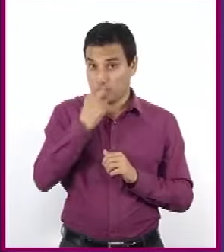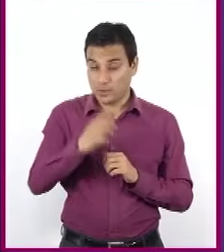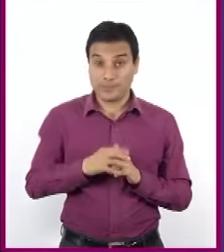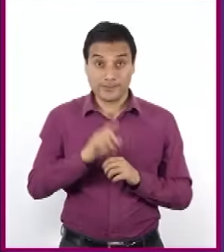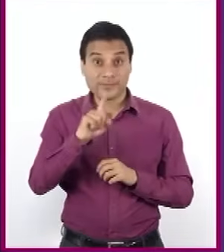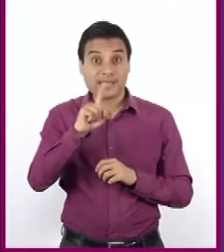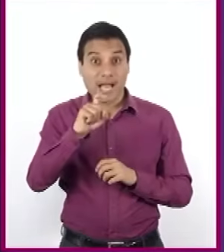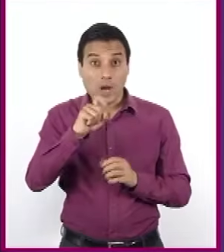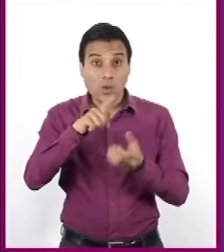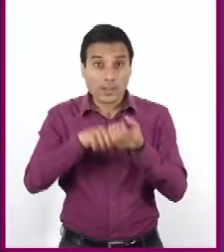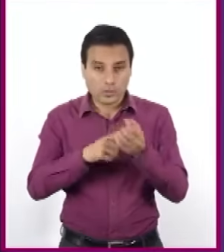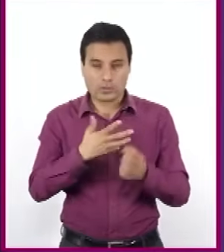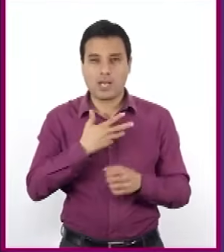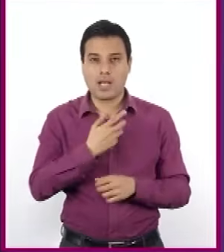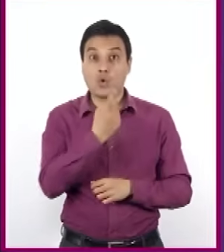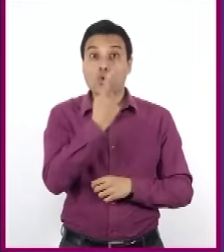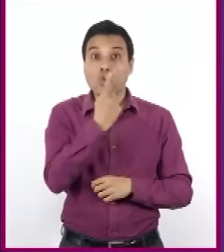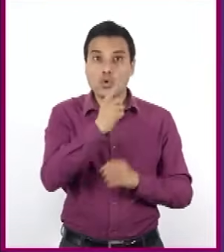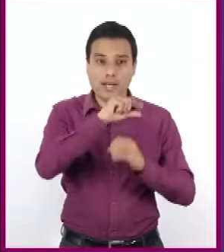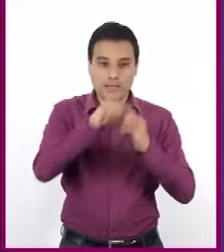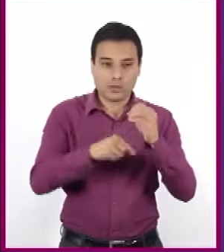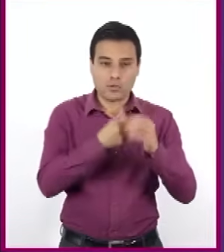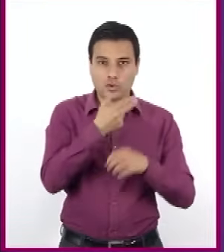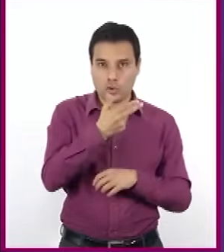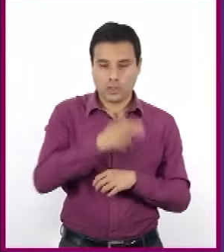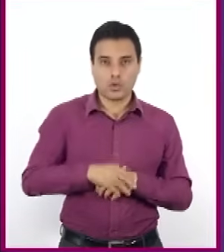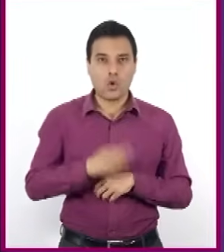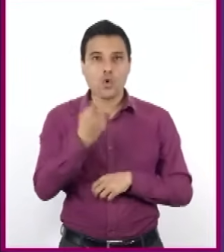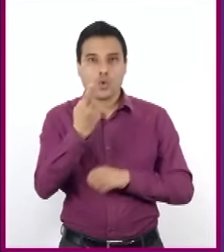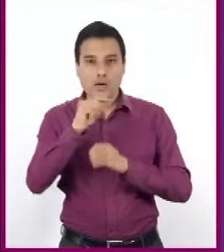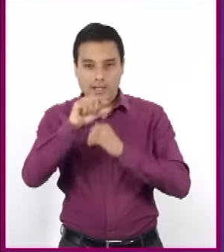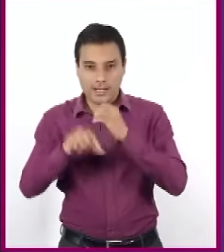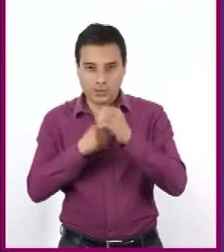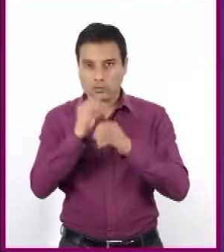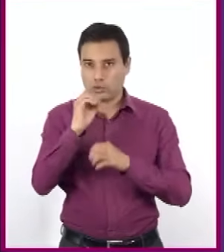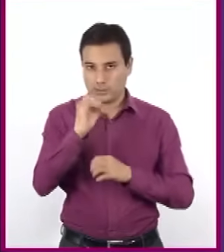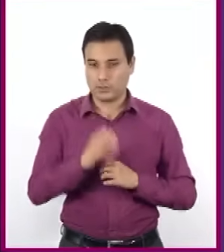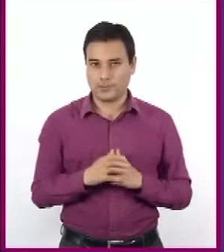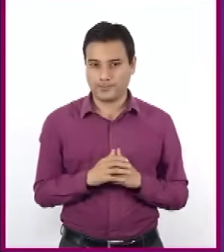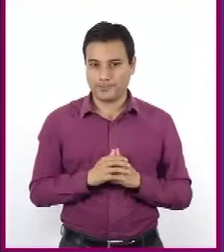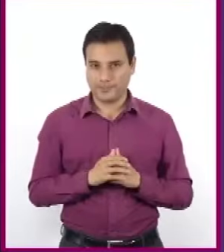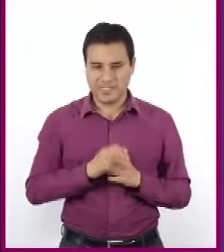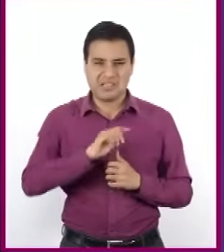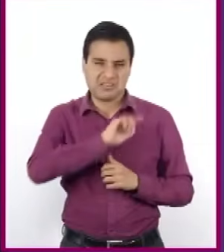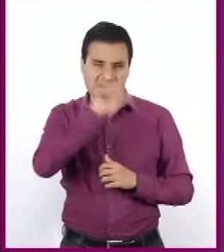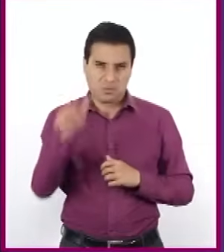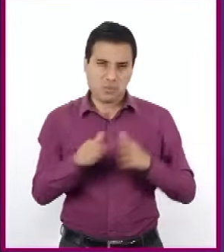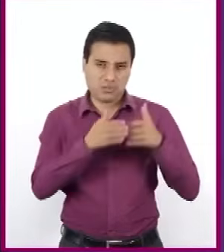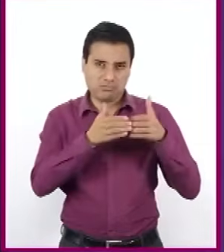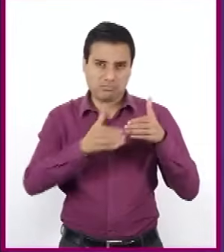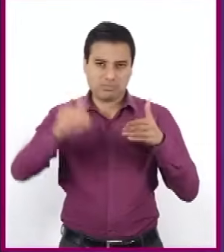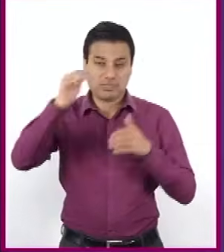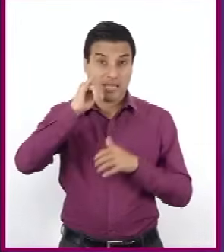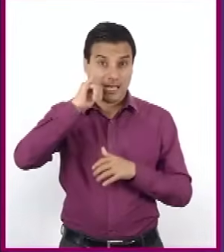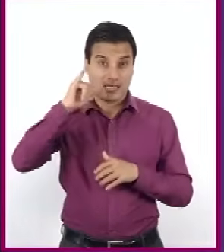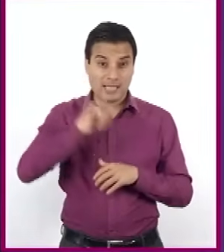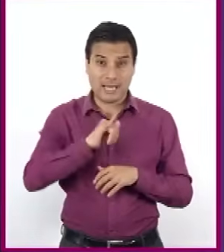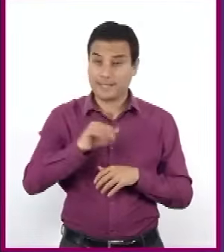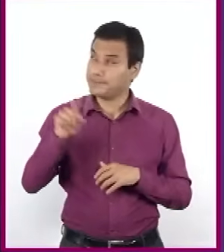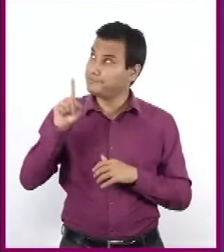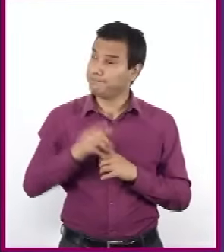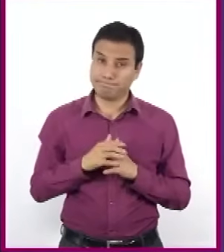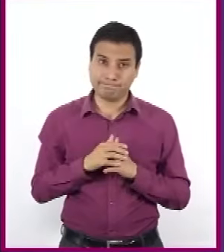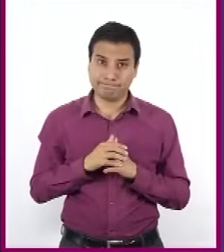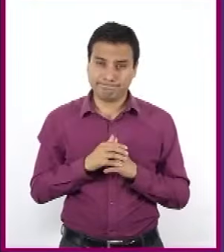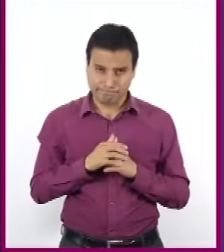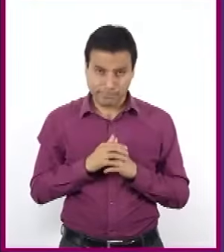estaba formada por un átomo de hidrógeno y uno de oxígeno. Tiempo después, el italiano Amadeo